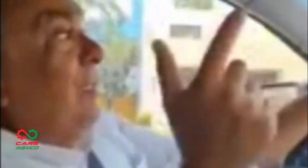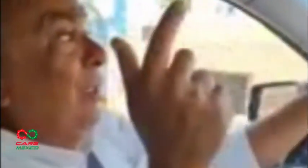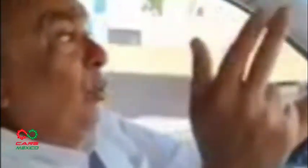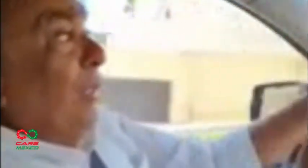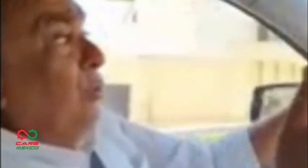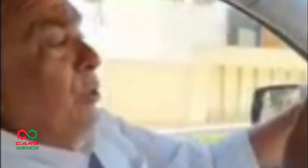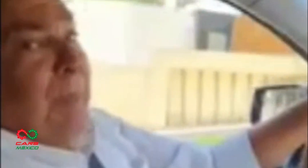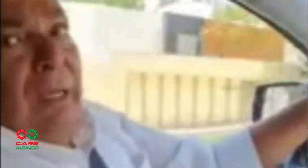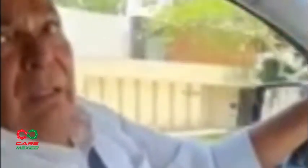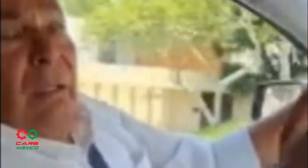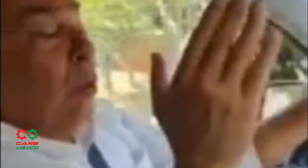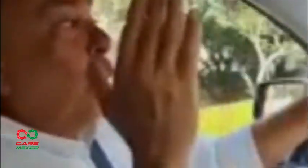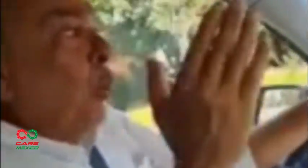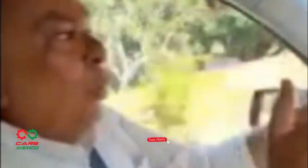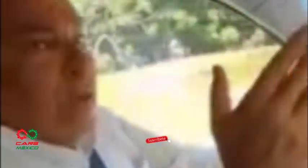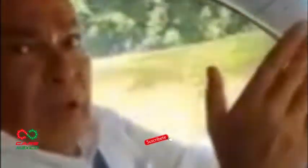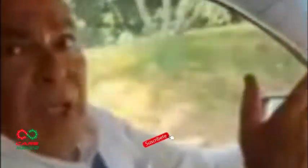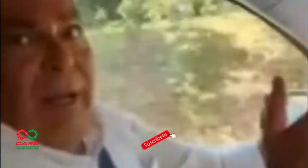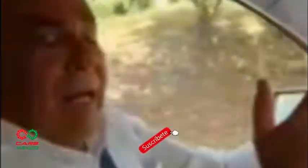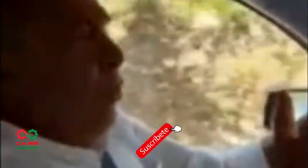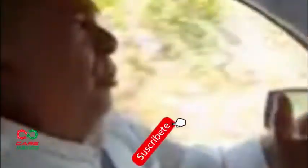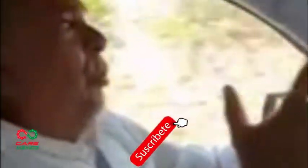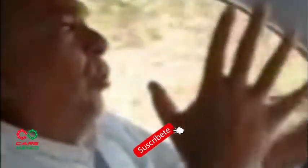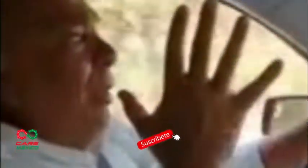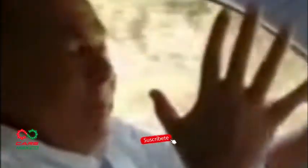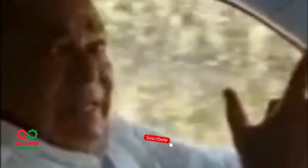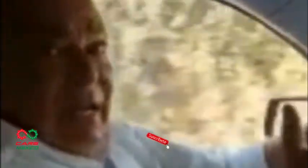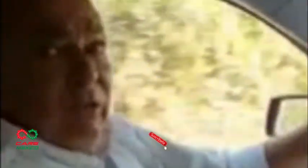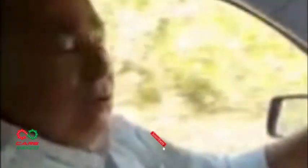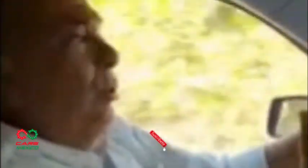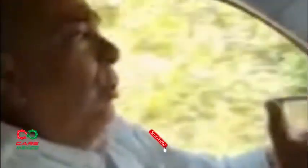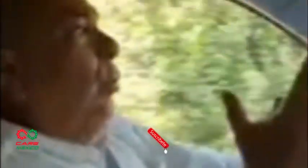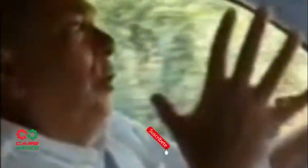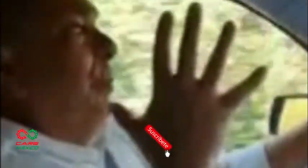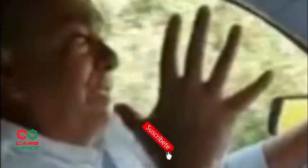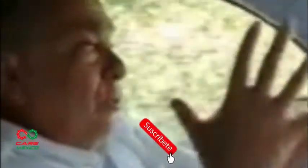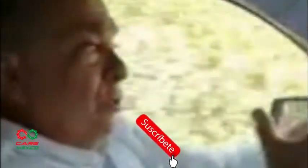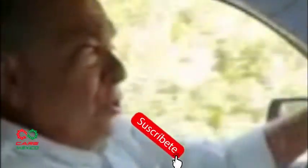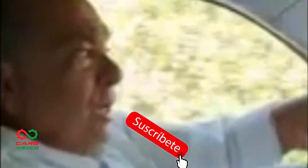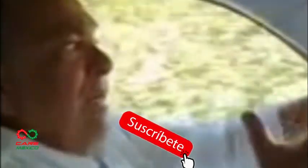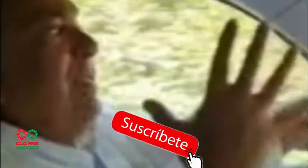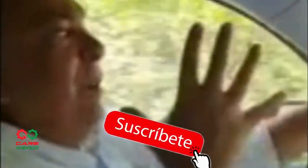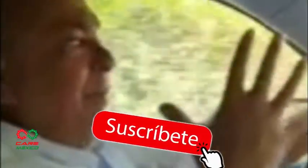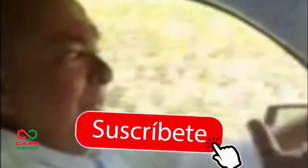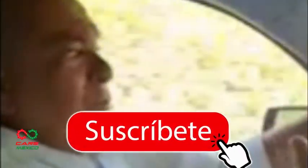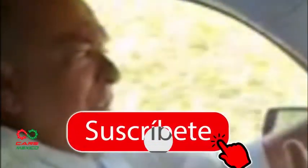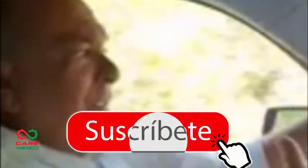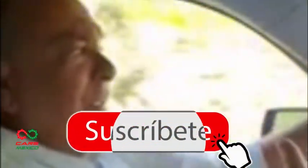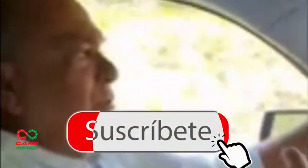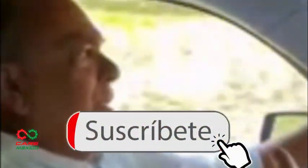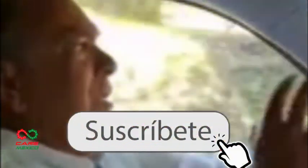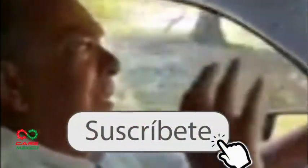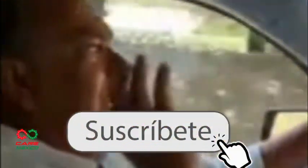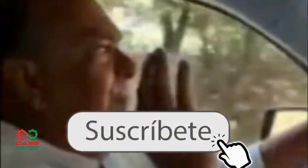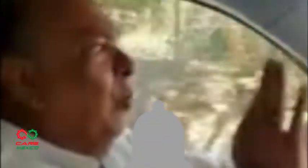Estatal ni gobierno municipal todo lo estoy trabajando con empresarios con empresarios nacionales empresarios